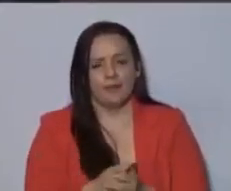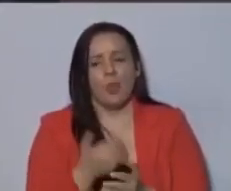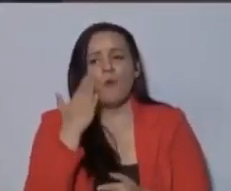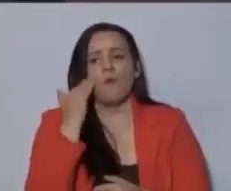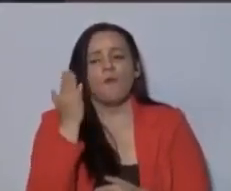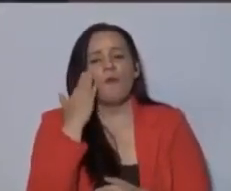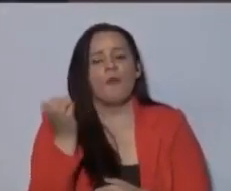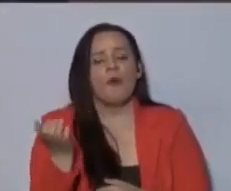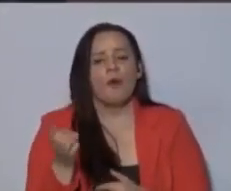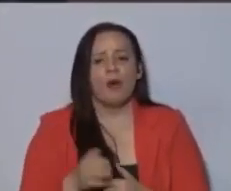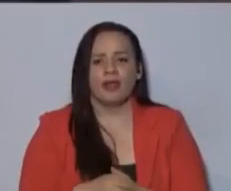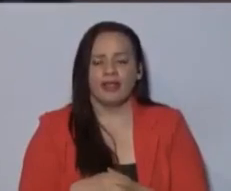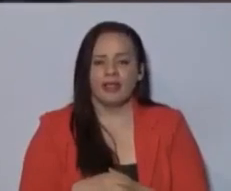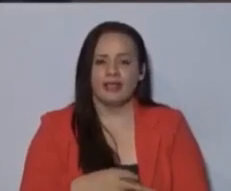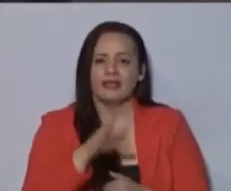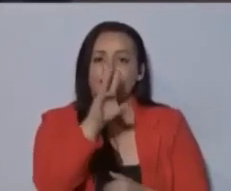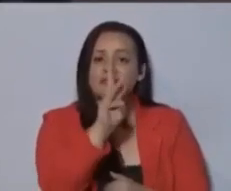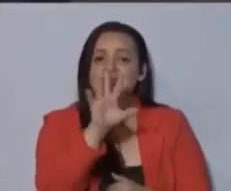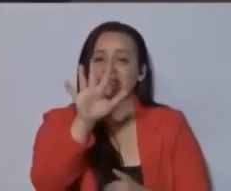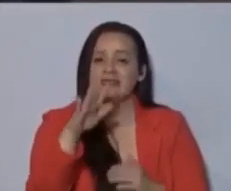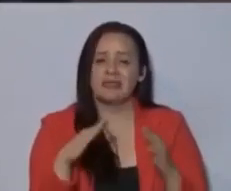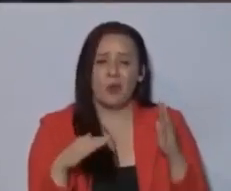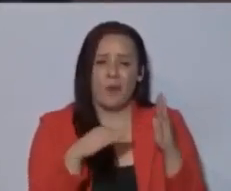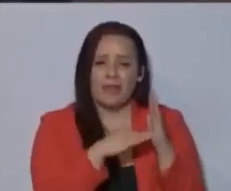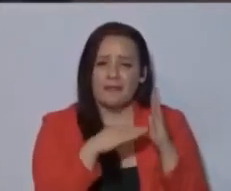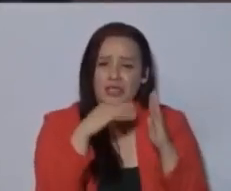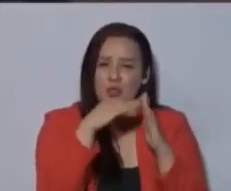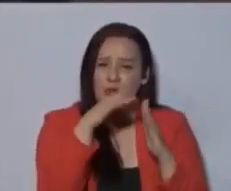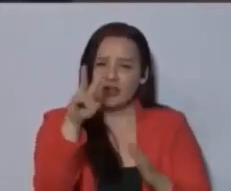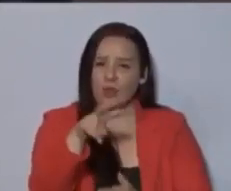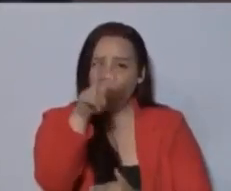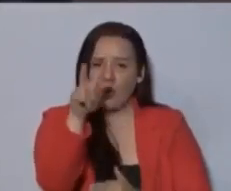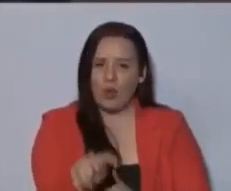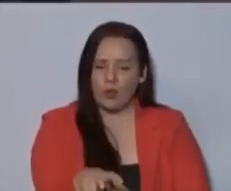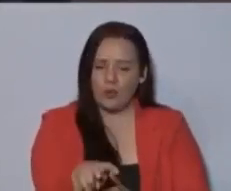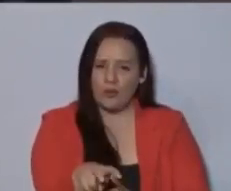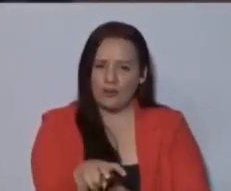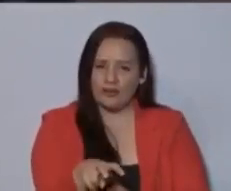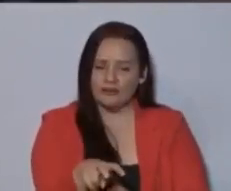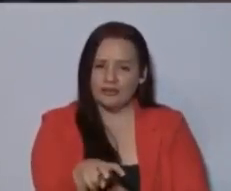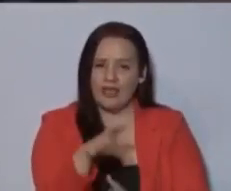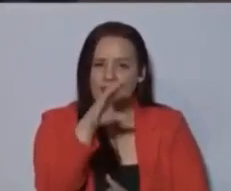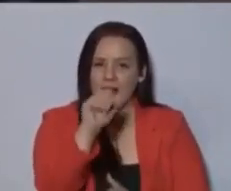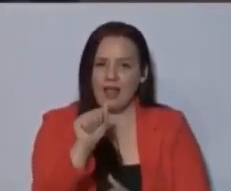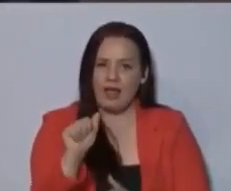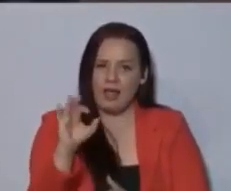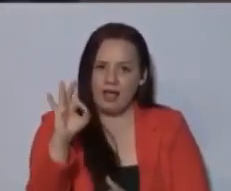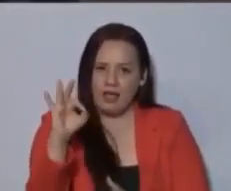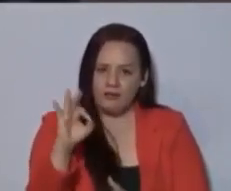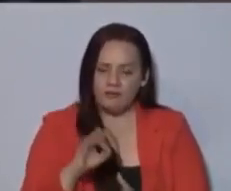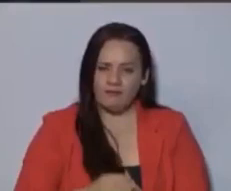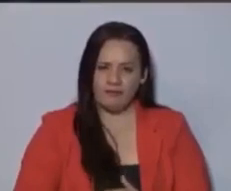¿Por qué los 65,000 millones de colones de la CAF